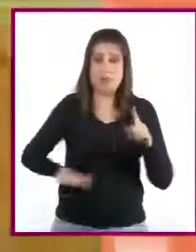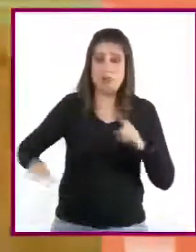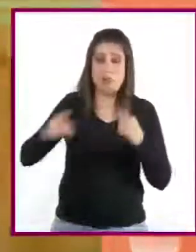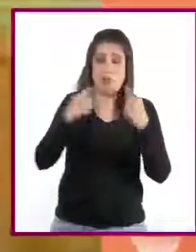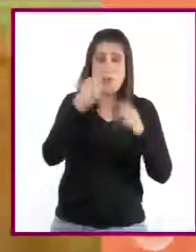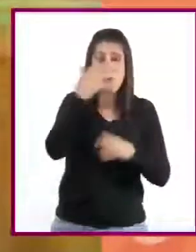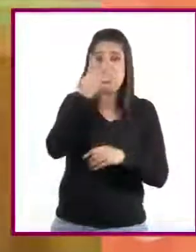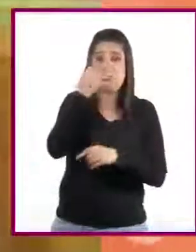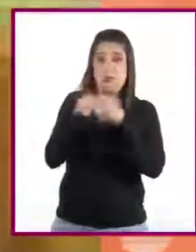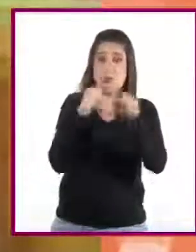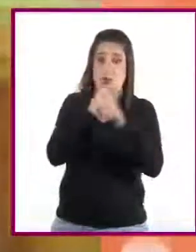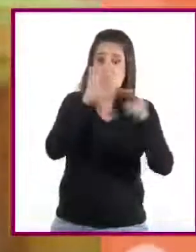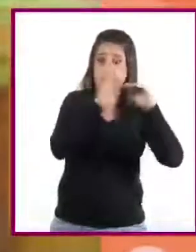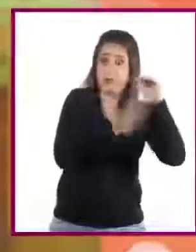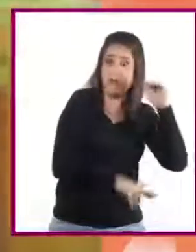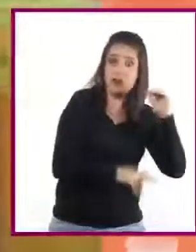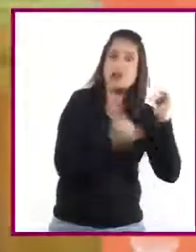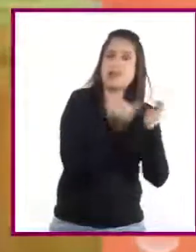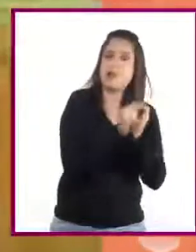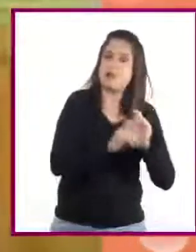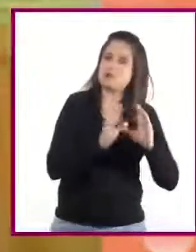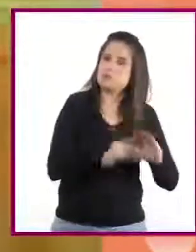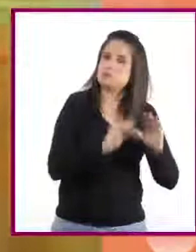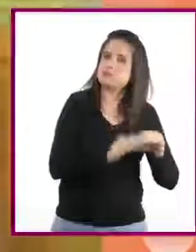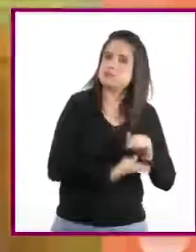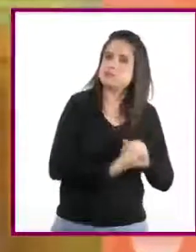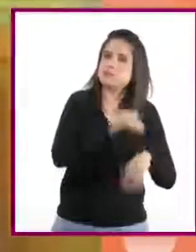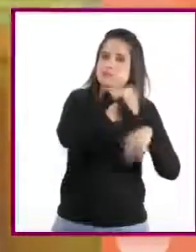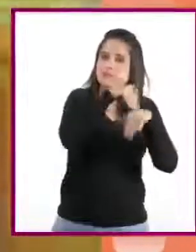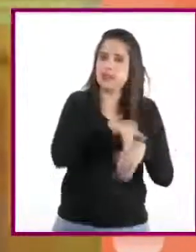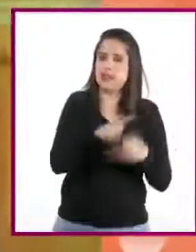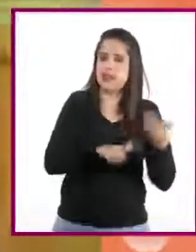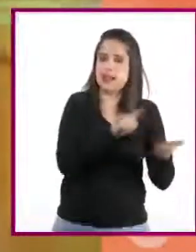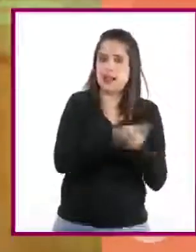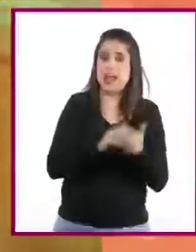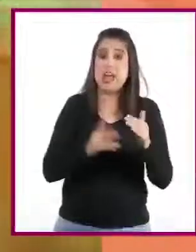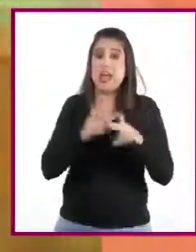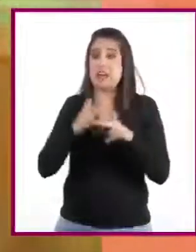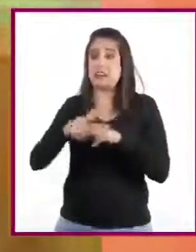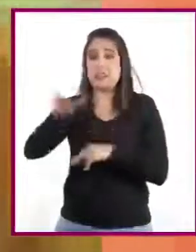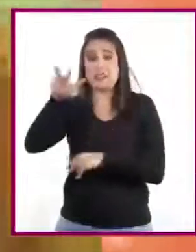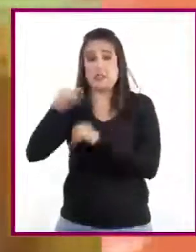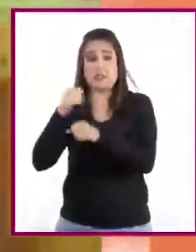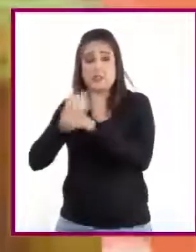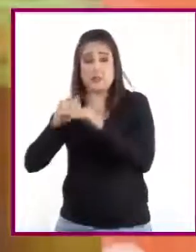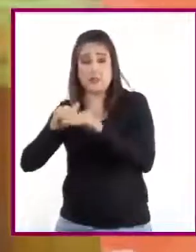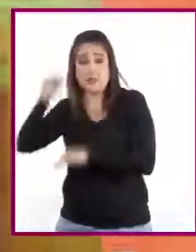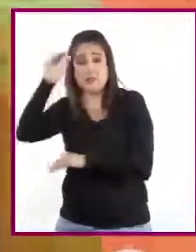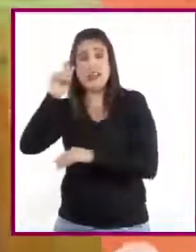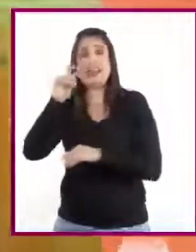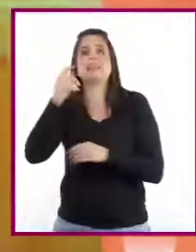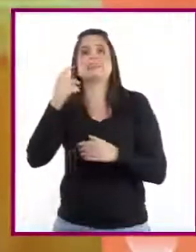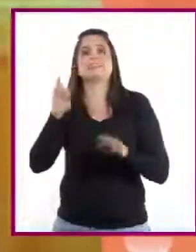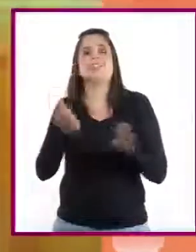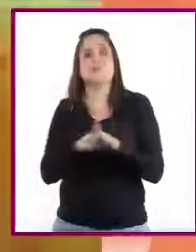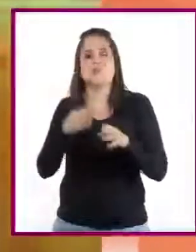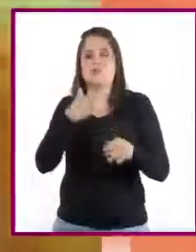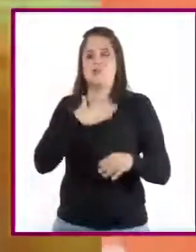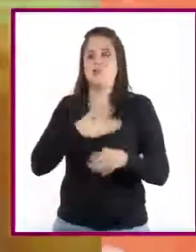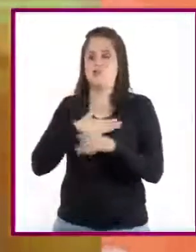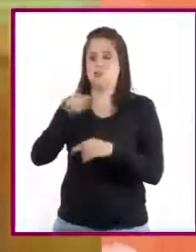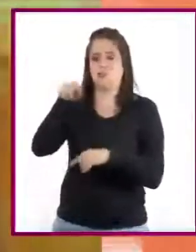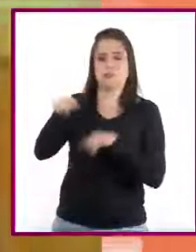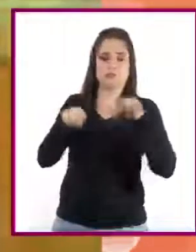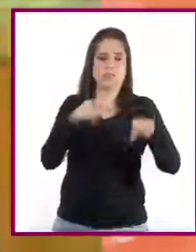de 18 años, ¿no? Desde el momento en que tenemos la capacidad para distinguir entre lo que es justo y lo que es